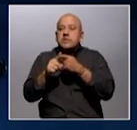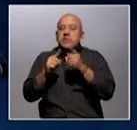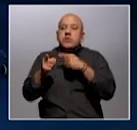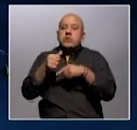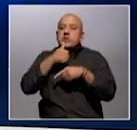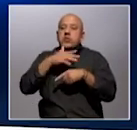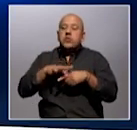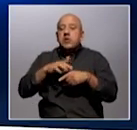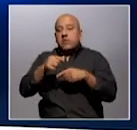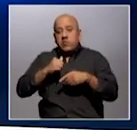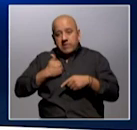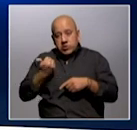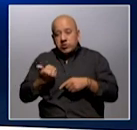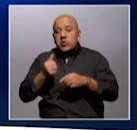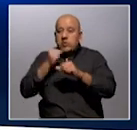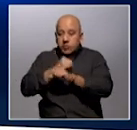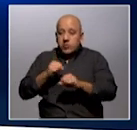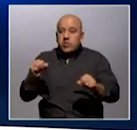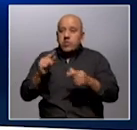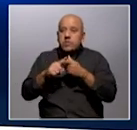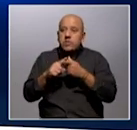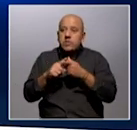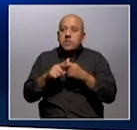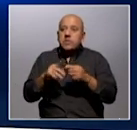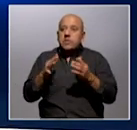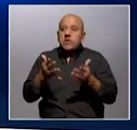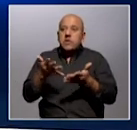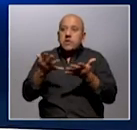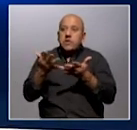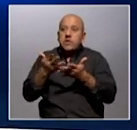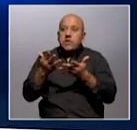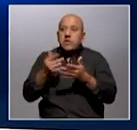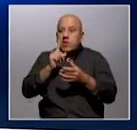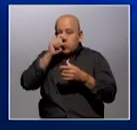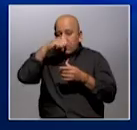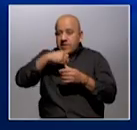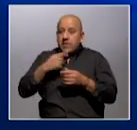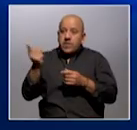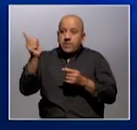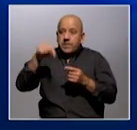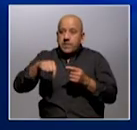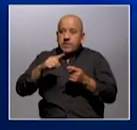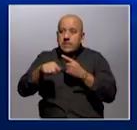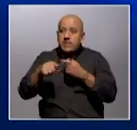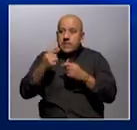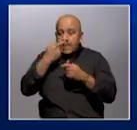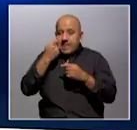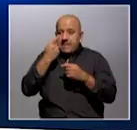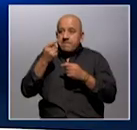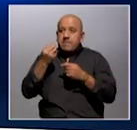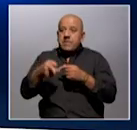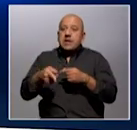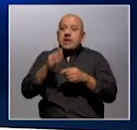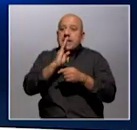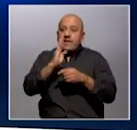historias a sebastián le permitió bueno llegó ahora por fin a montevideo lo cual es muy interesante porque este libro